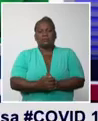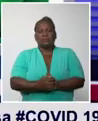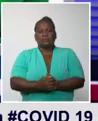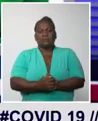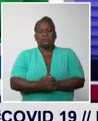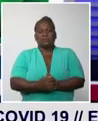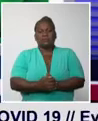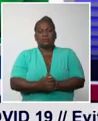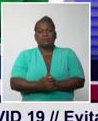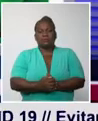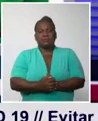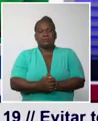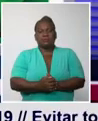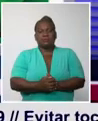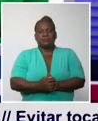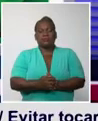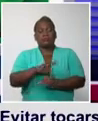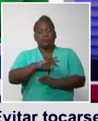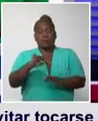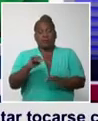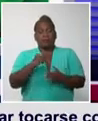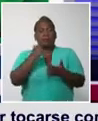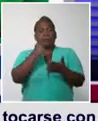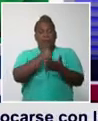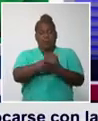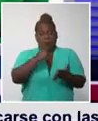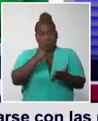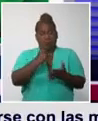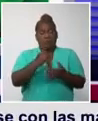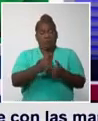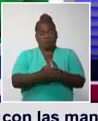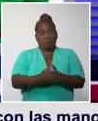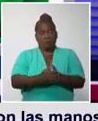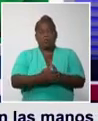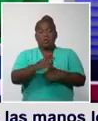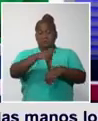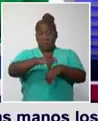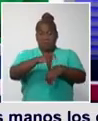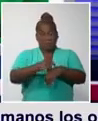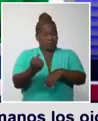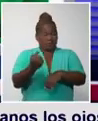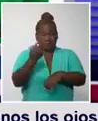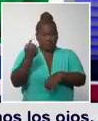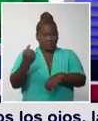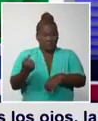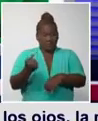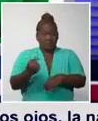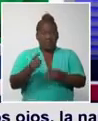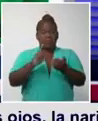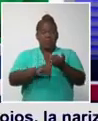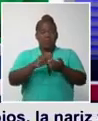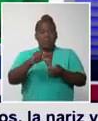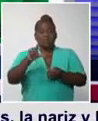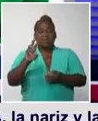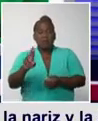realmente se confirmó, independientemente de que en un momento inicial pues los PCR habían sido